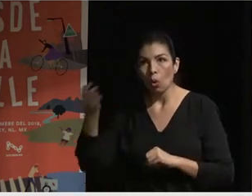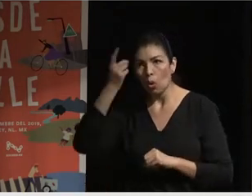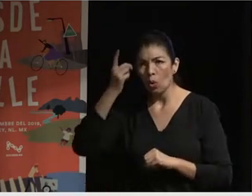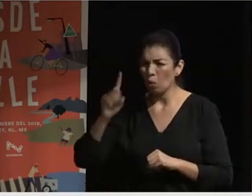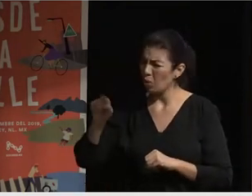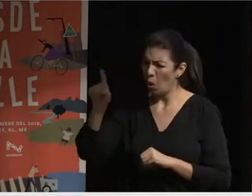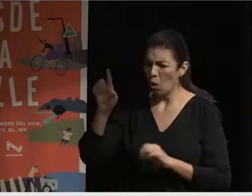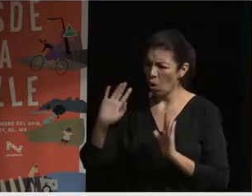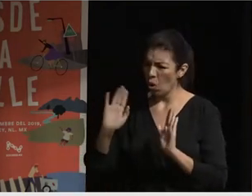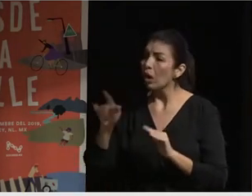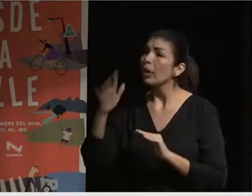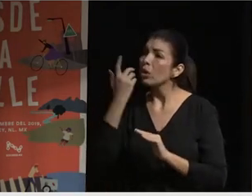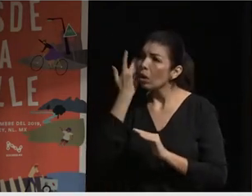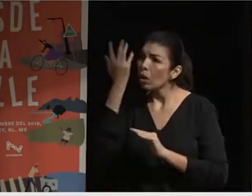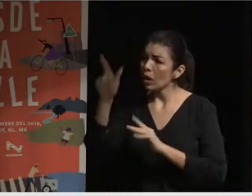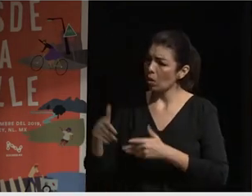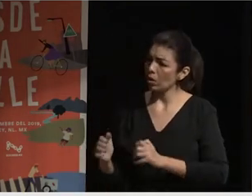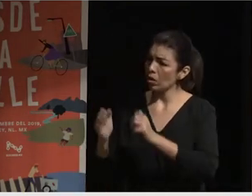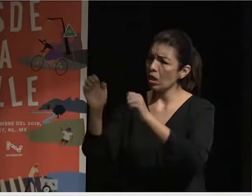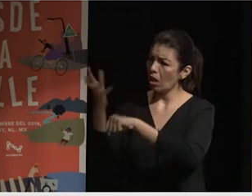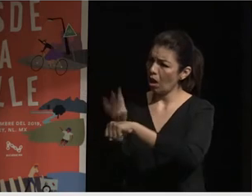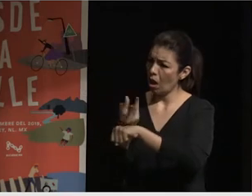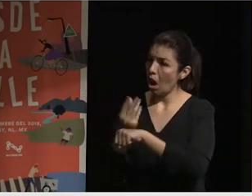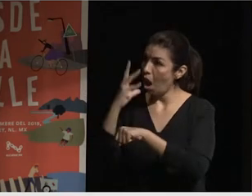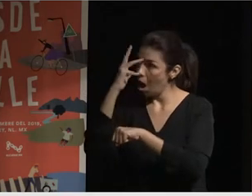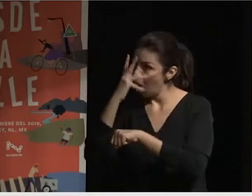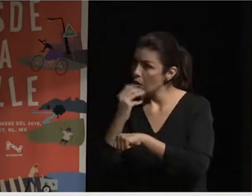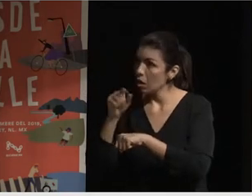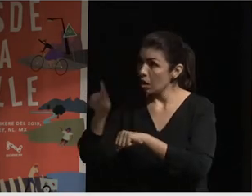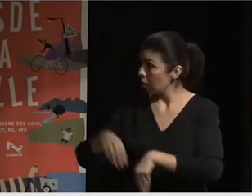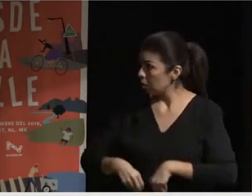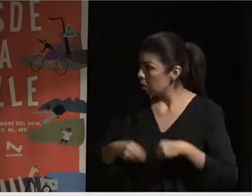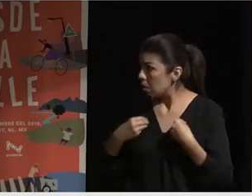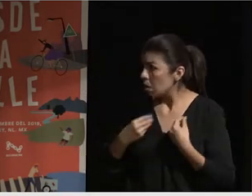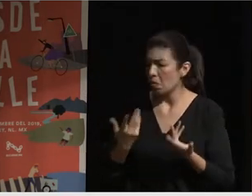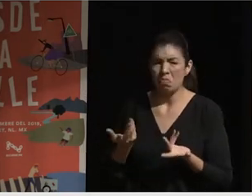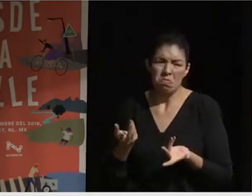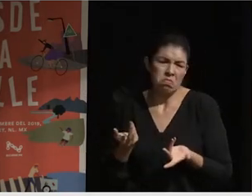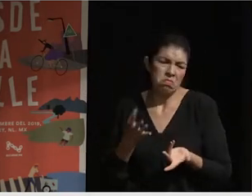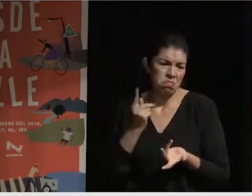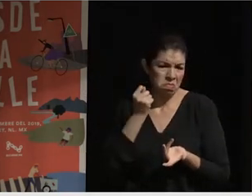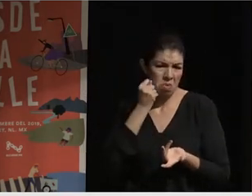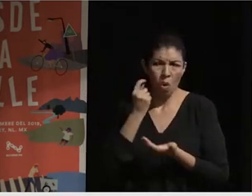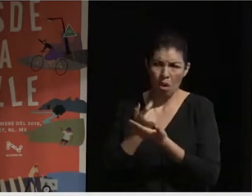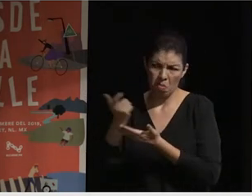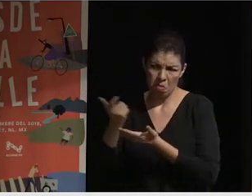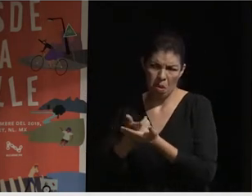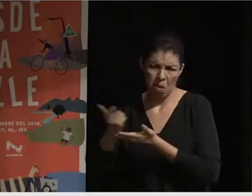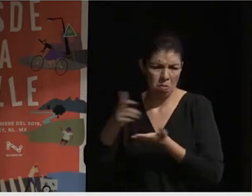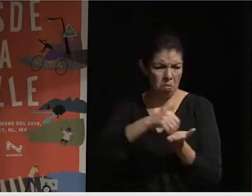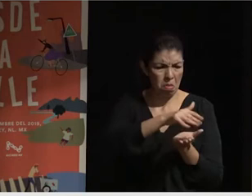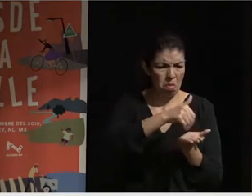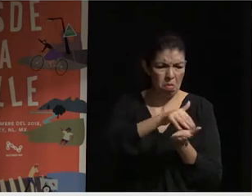conocer este tema, nosotros hace poco hicimos un proceso, hay un proyecto con una de las comunidades donde se dieron talleres de fotografía a